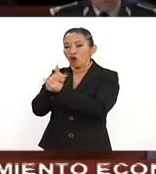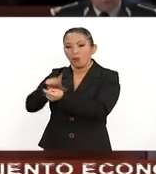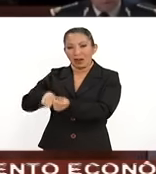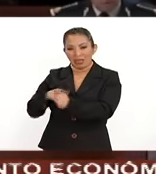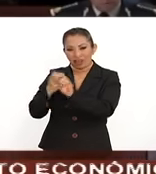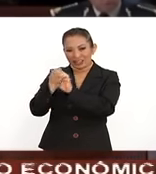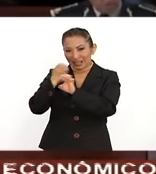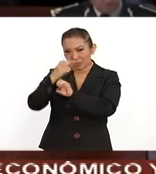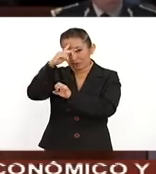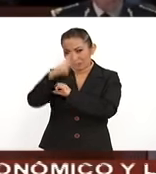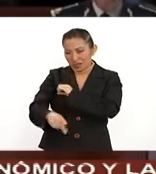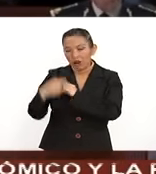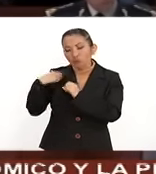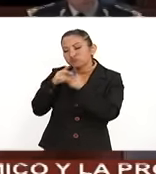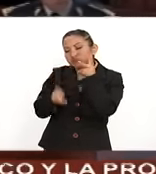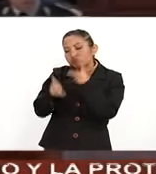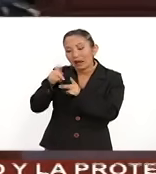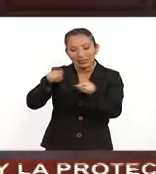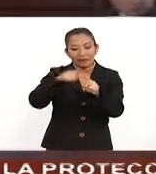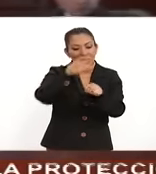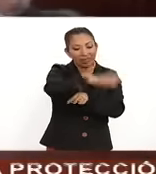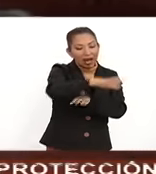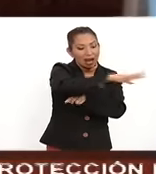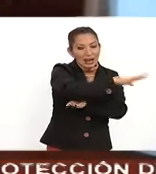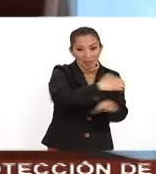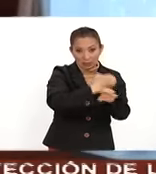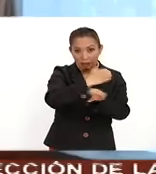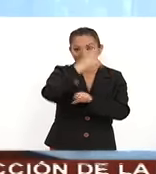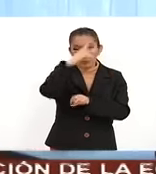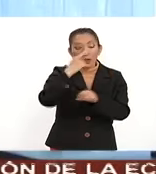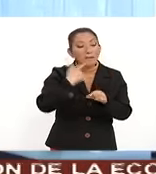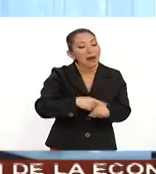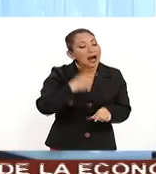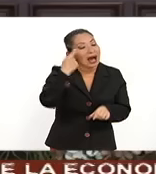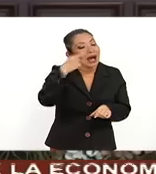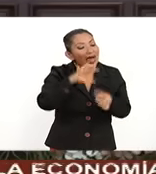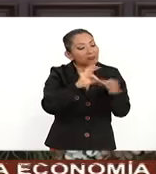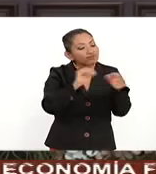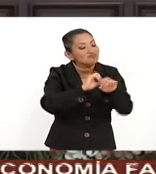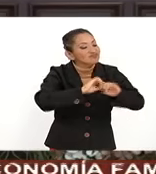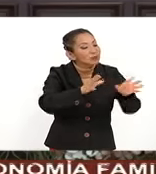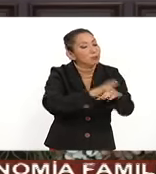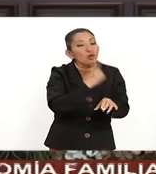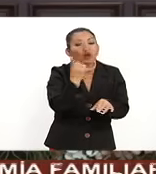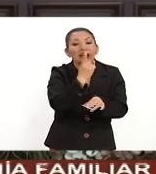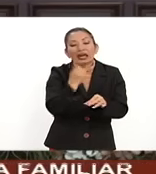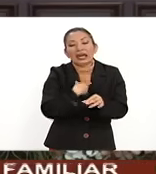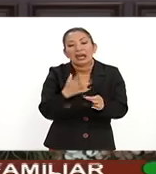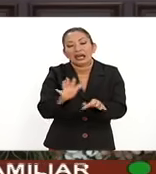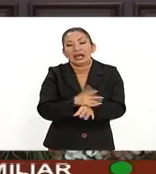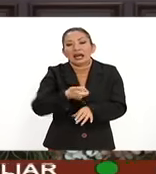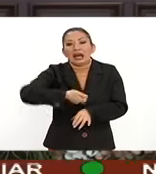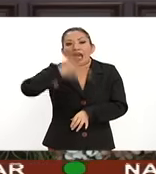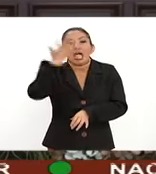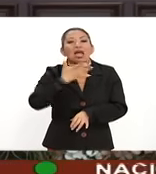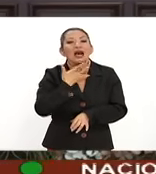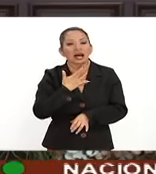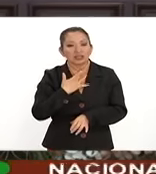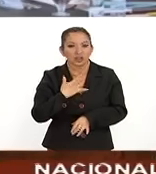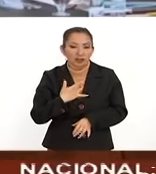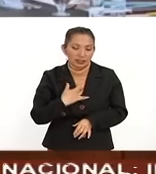de México, Rubiel Ávila, y con distintos sectores del Estado de México para explicar las razones del porqué de